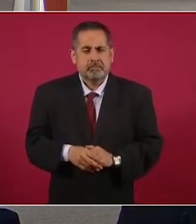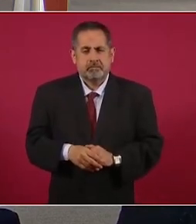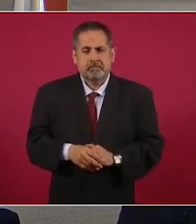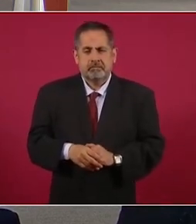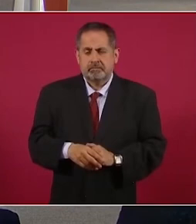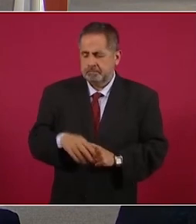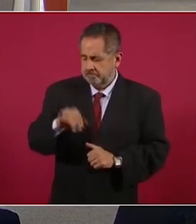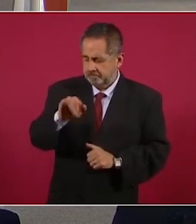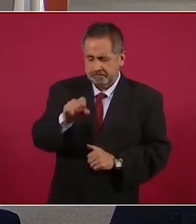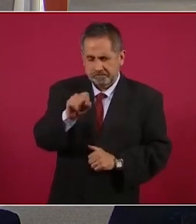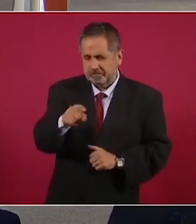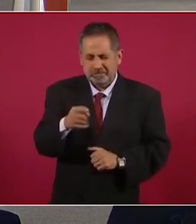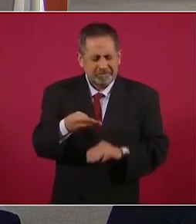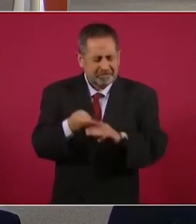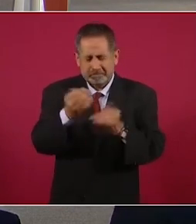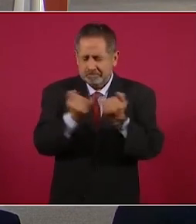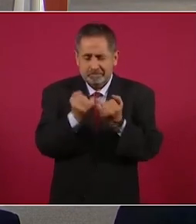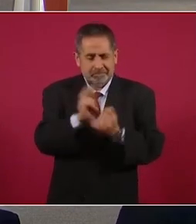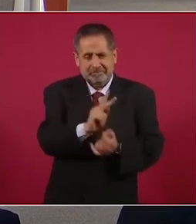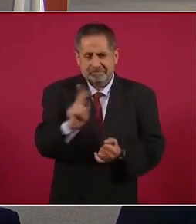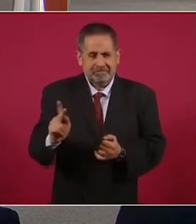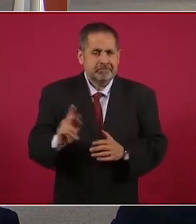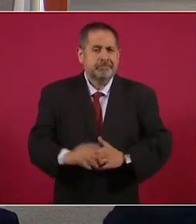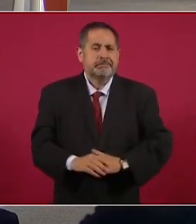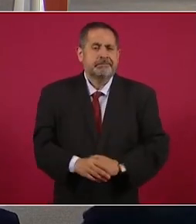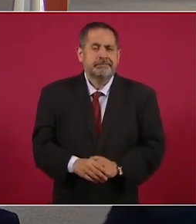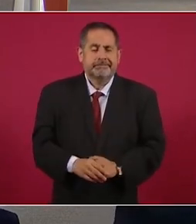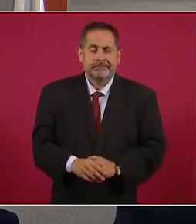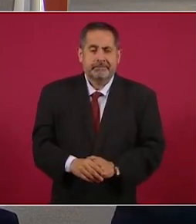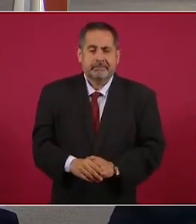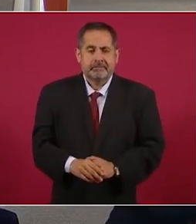ya de Quintana Roo. Muy parecido.